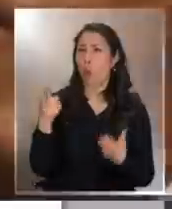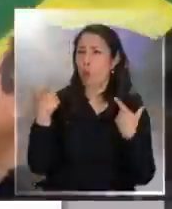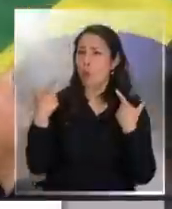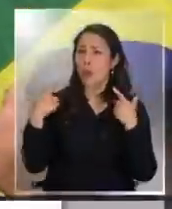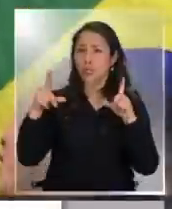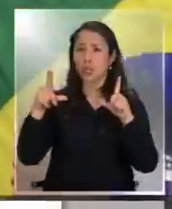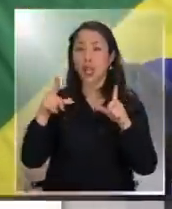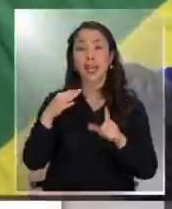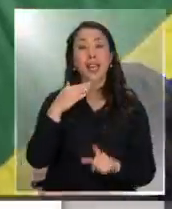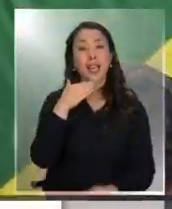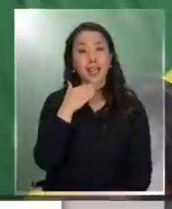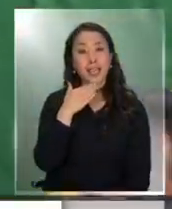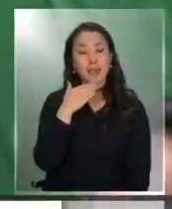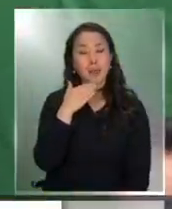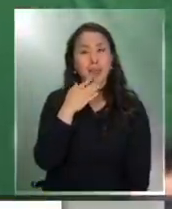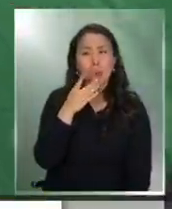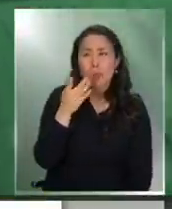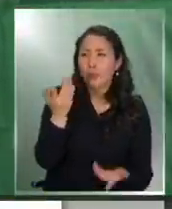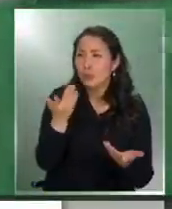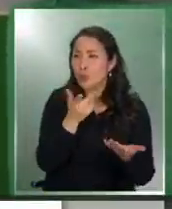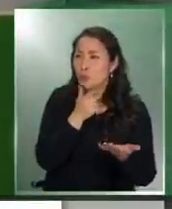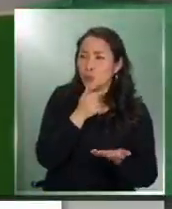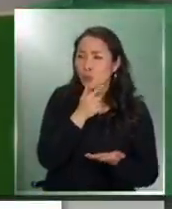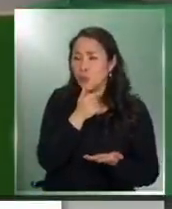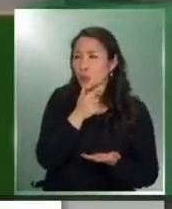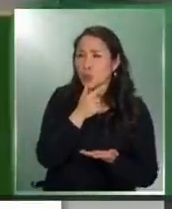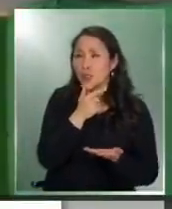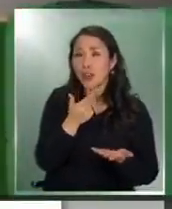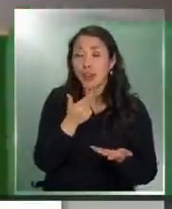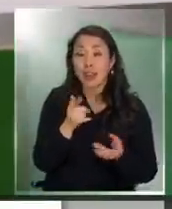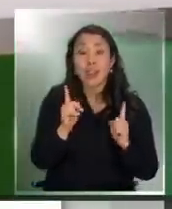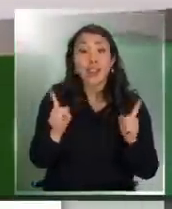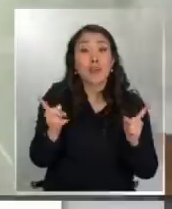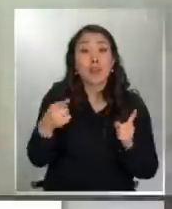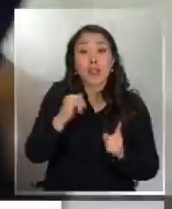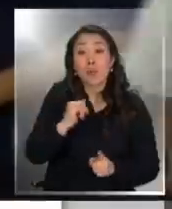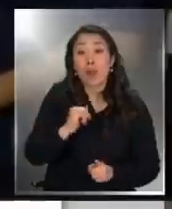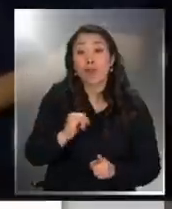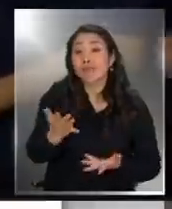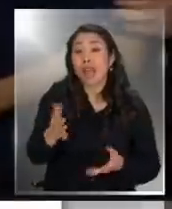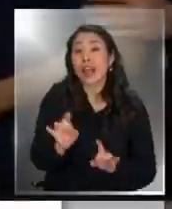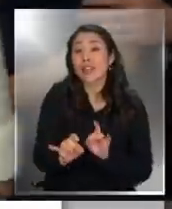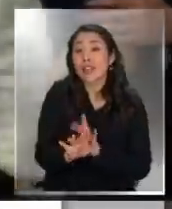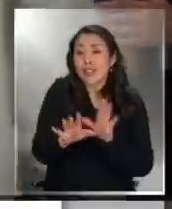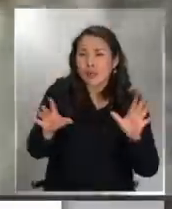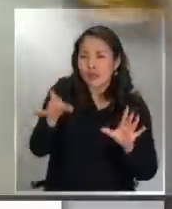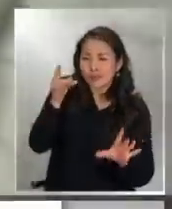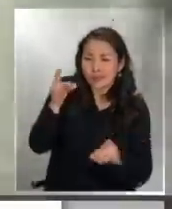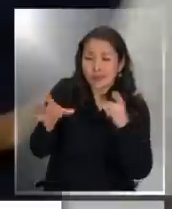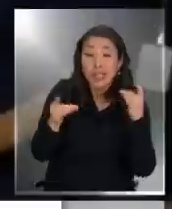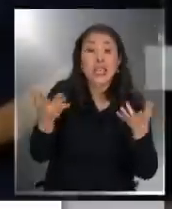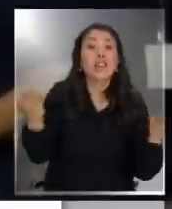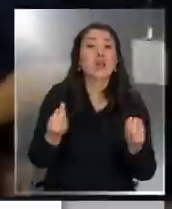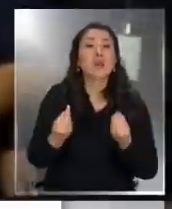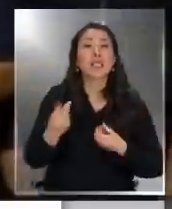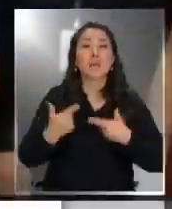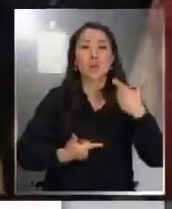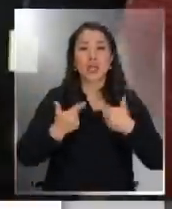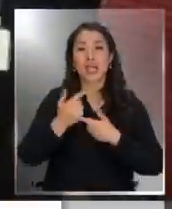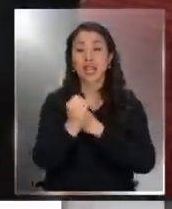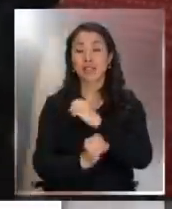supuesto, que también será todo un misterio que tendremos que descubrir sobre todo lo que haga en política internacional.